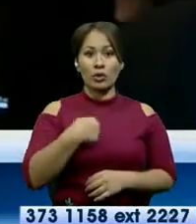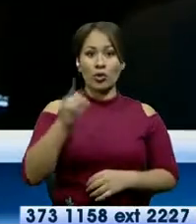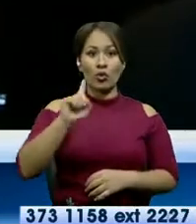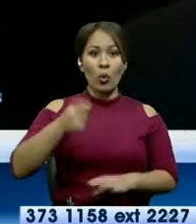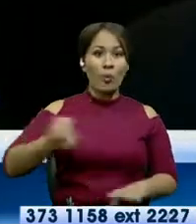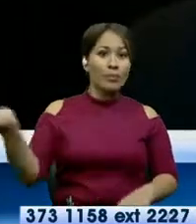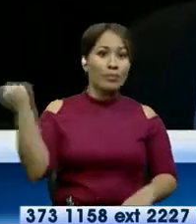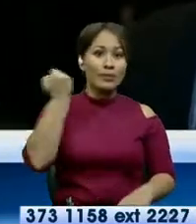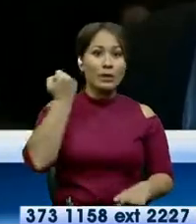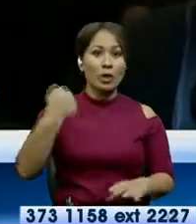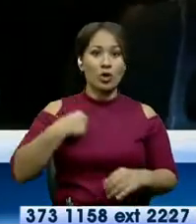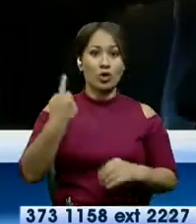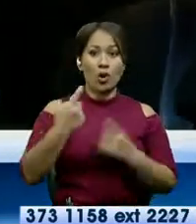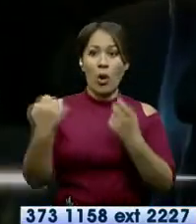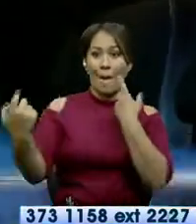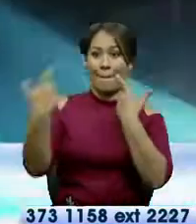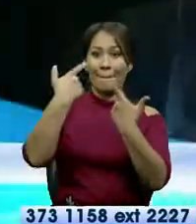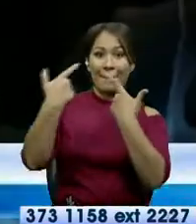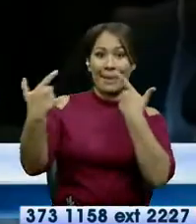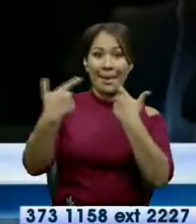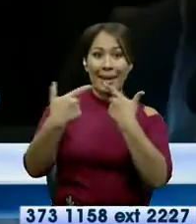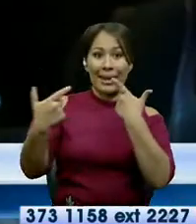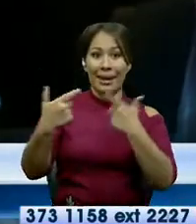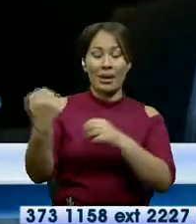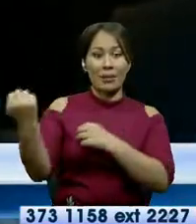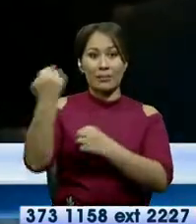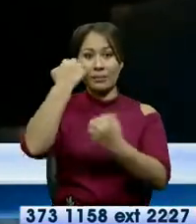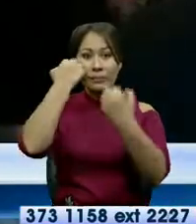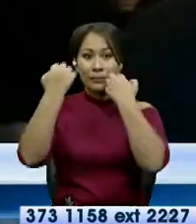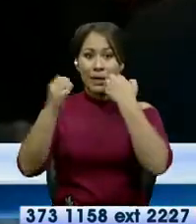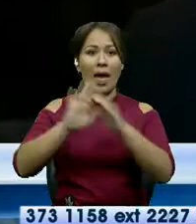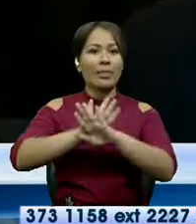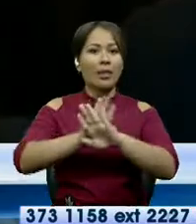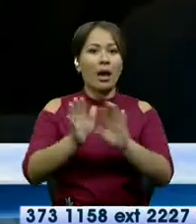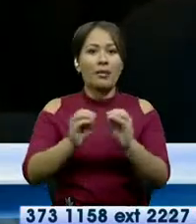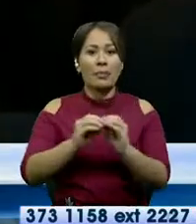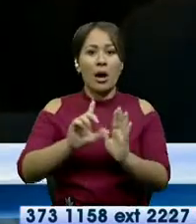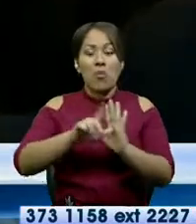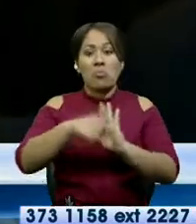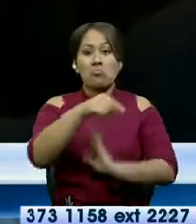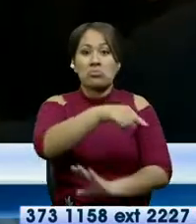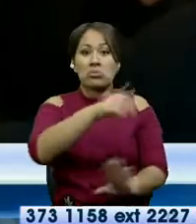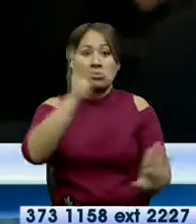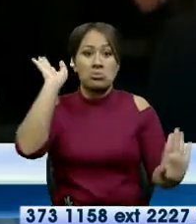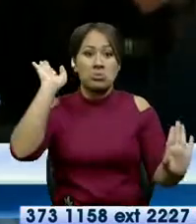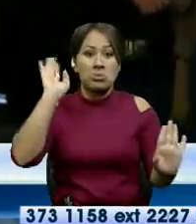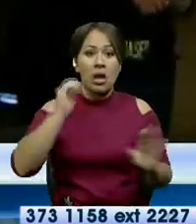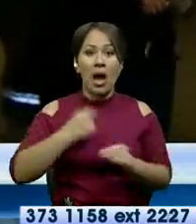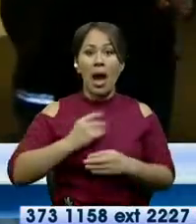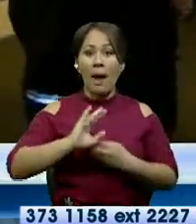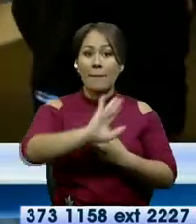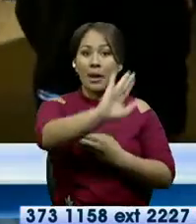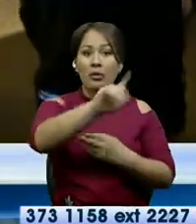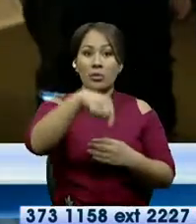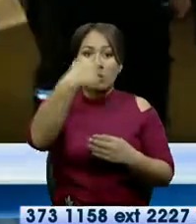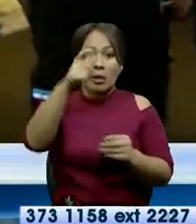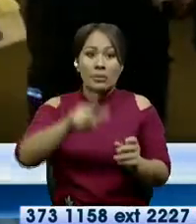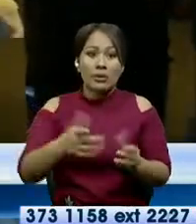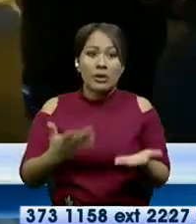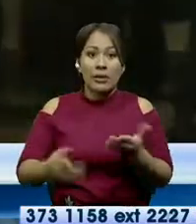inicio, pues existe una pelea previa que se dio para la consecución de este delito, entonces vamos de esa forma